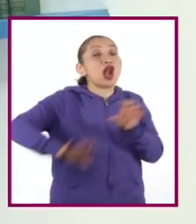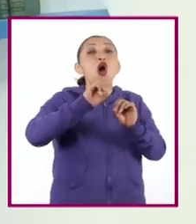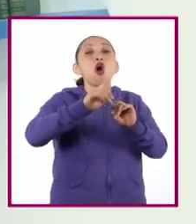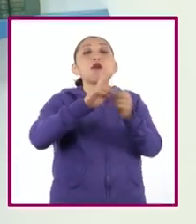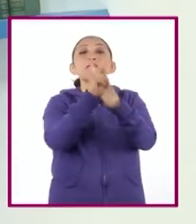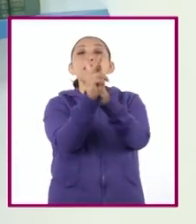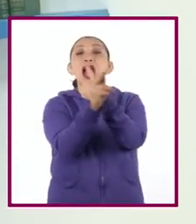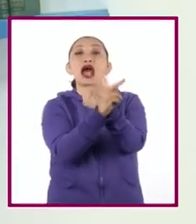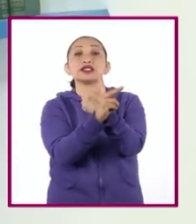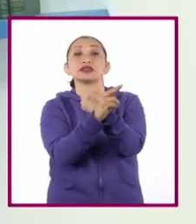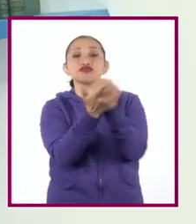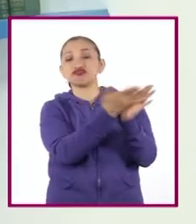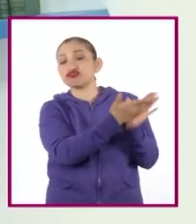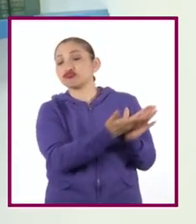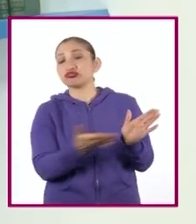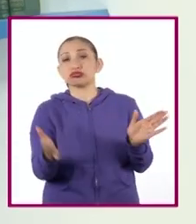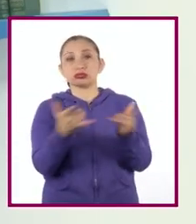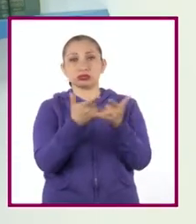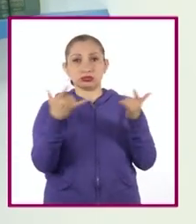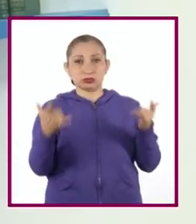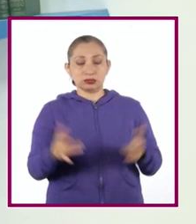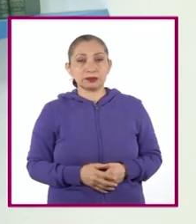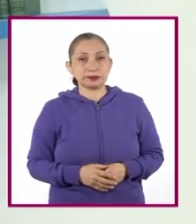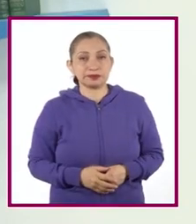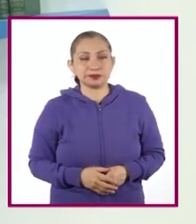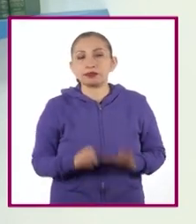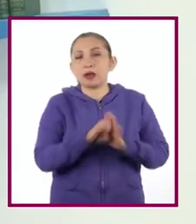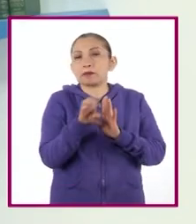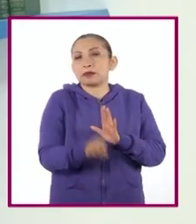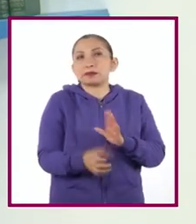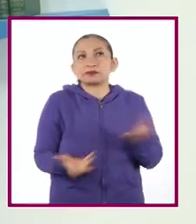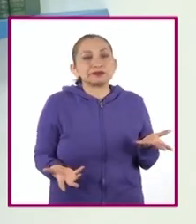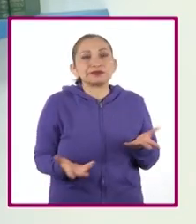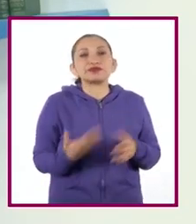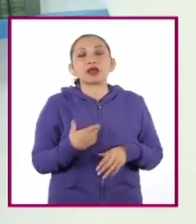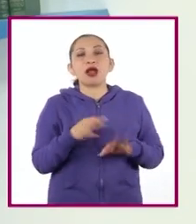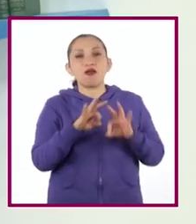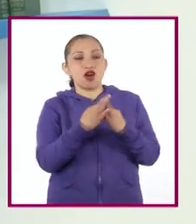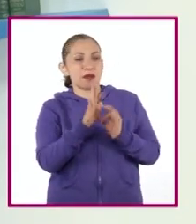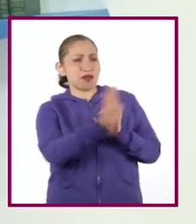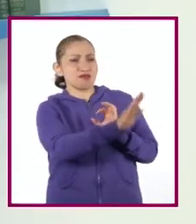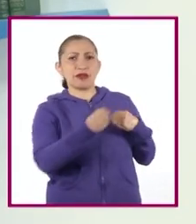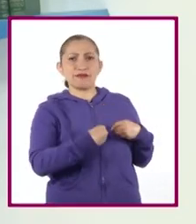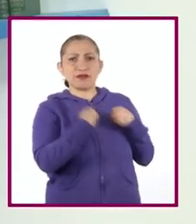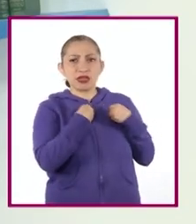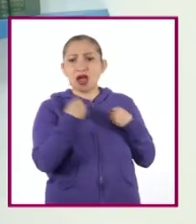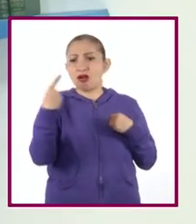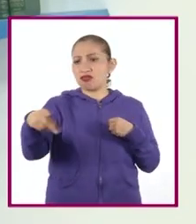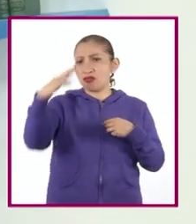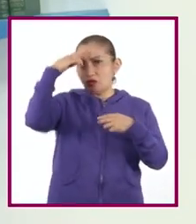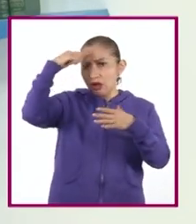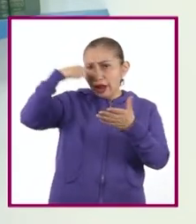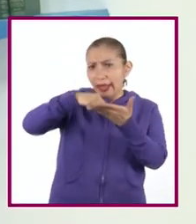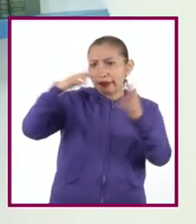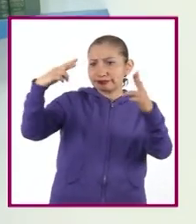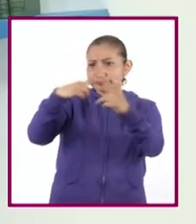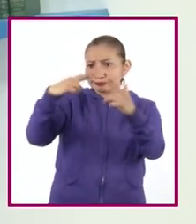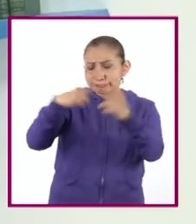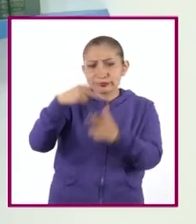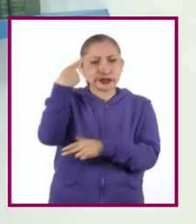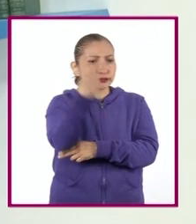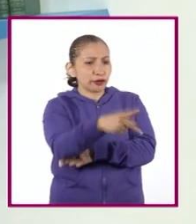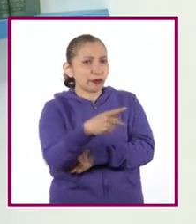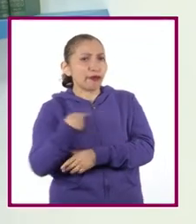a lo largo de nuestra historia. Ejemplo de ello son formas de vida, creencias, las